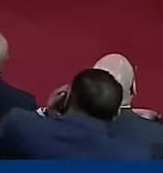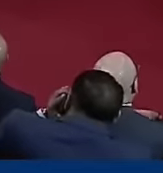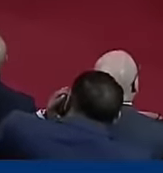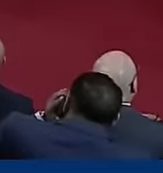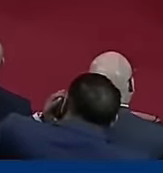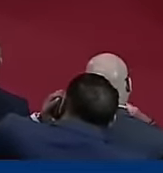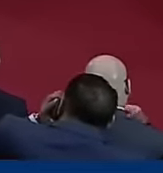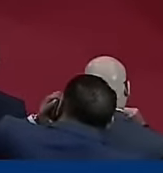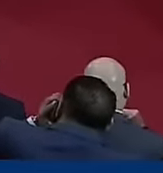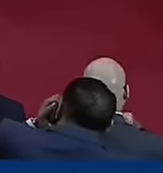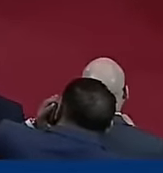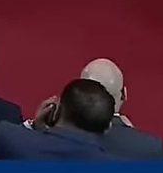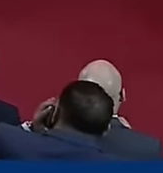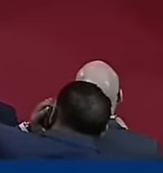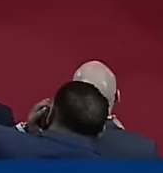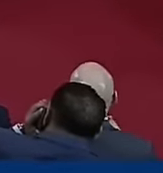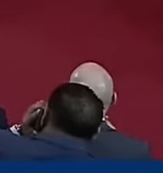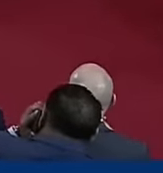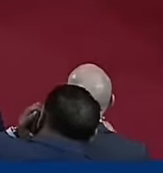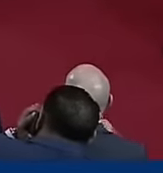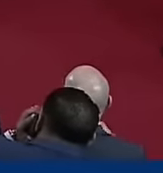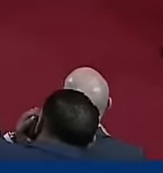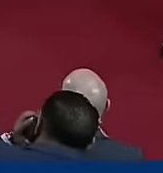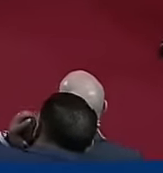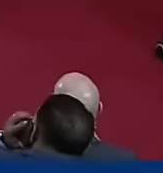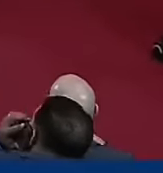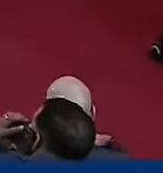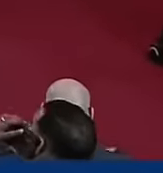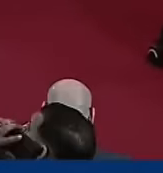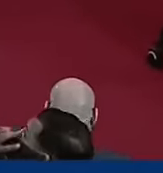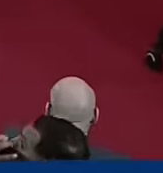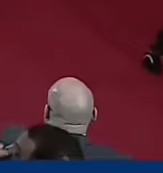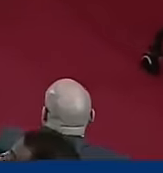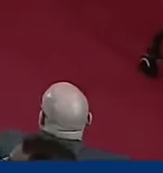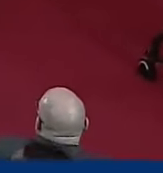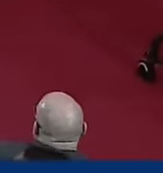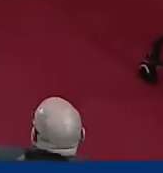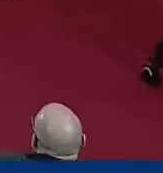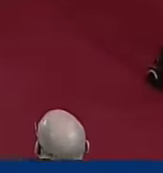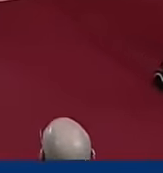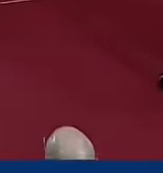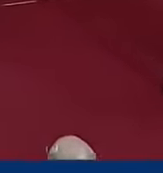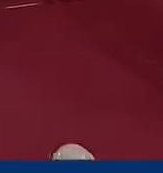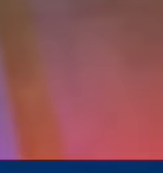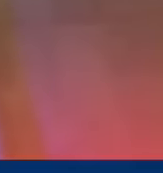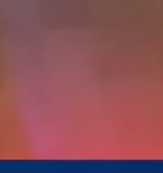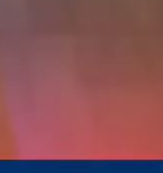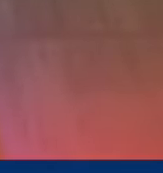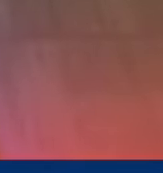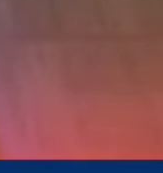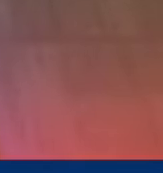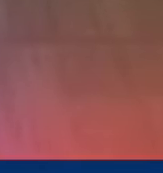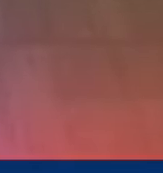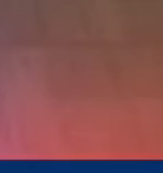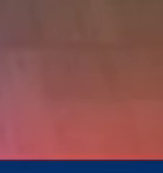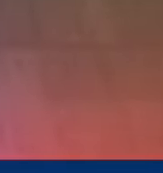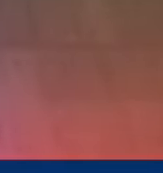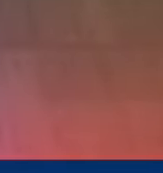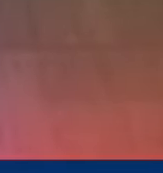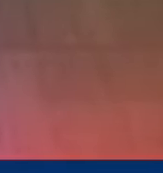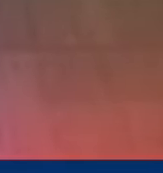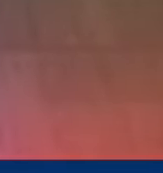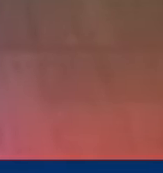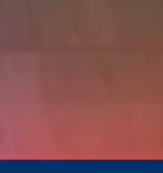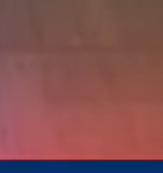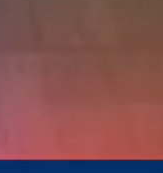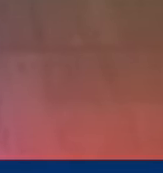los resultados electorales del pasado 28 de julio. Presentes el día de hoy en esta presencia en este pronunciamiento que